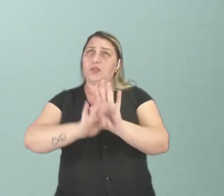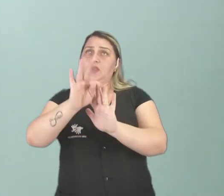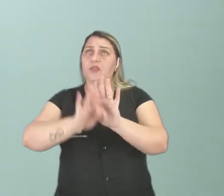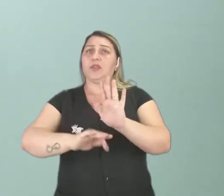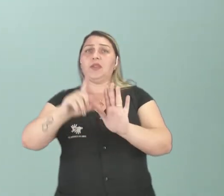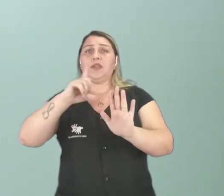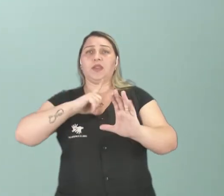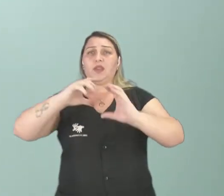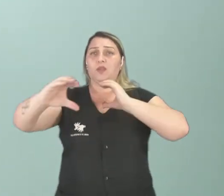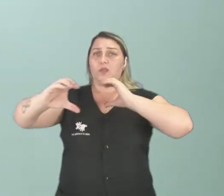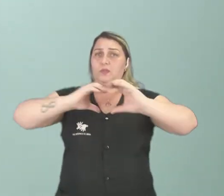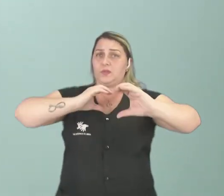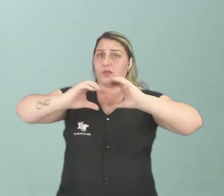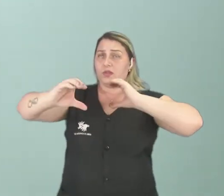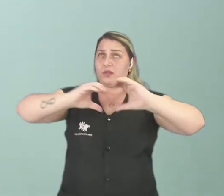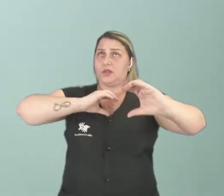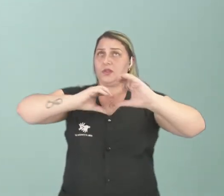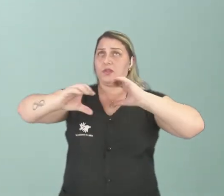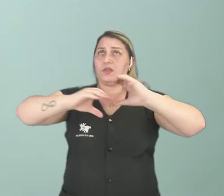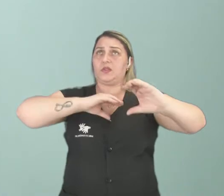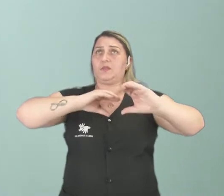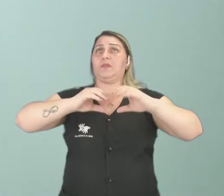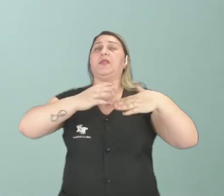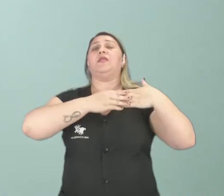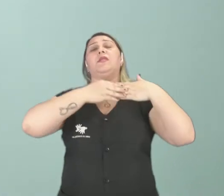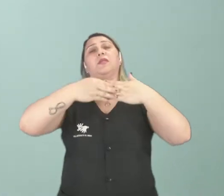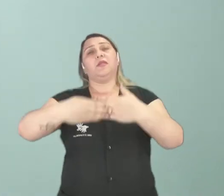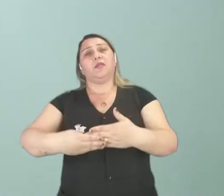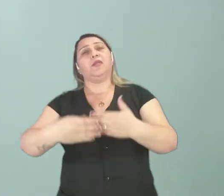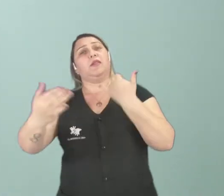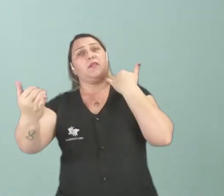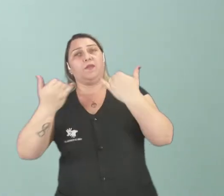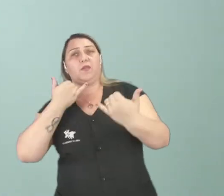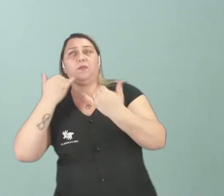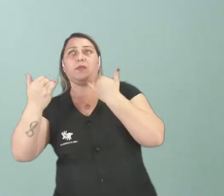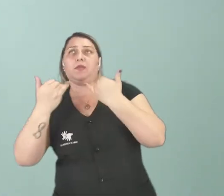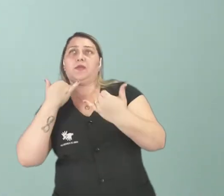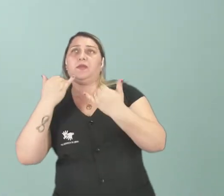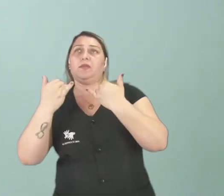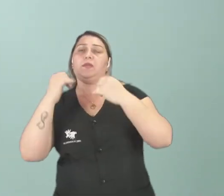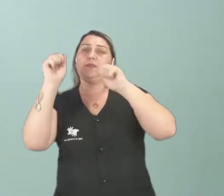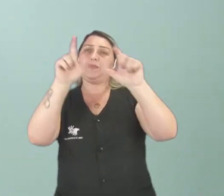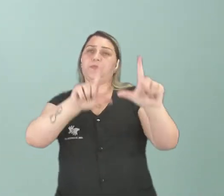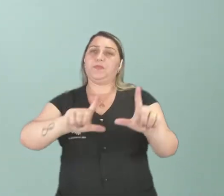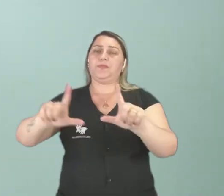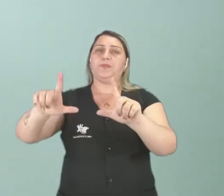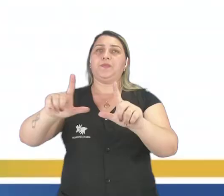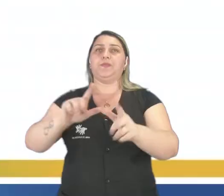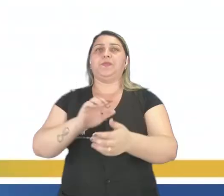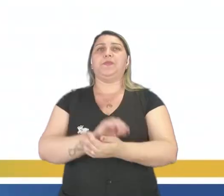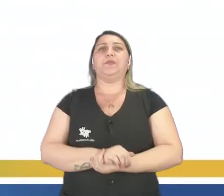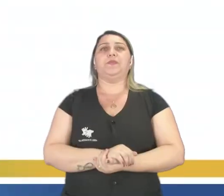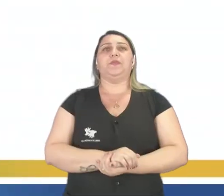haja comunicação que sirva para transmitir essas informações. Vamos para o próximo slide.